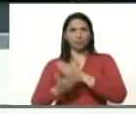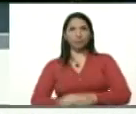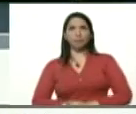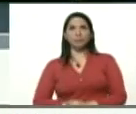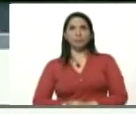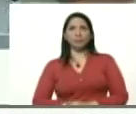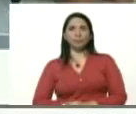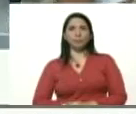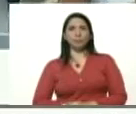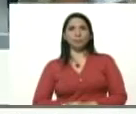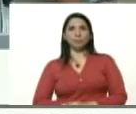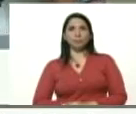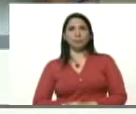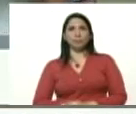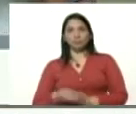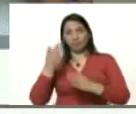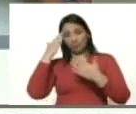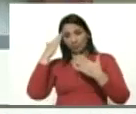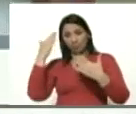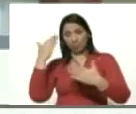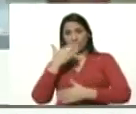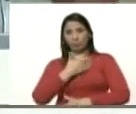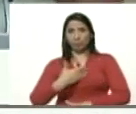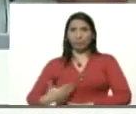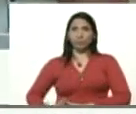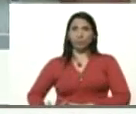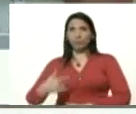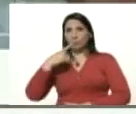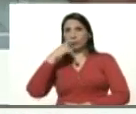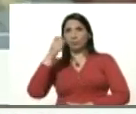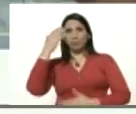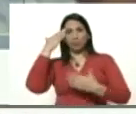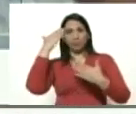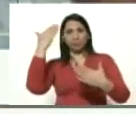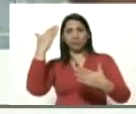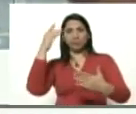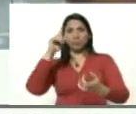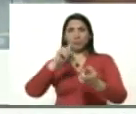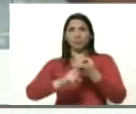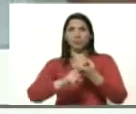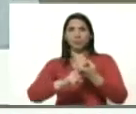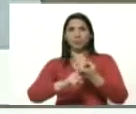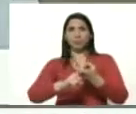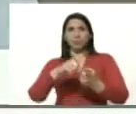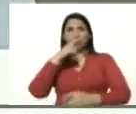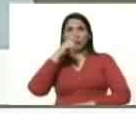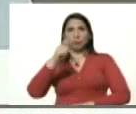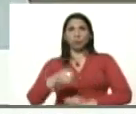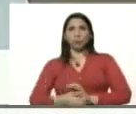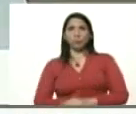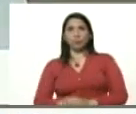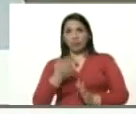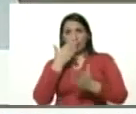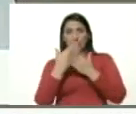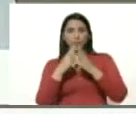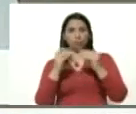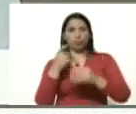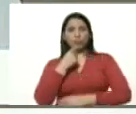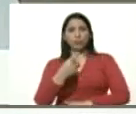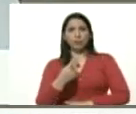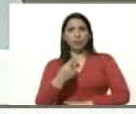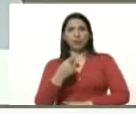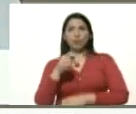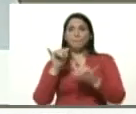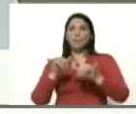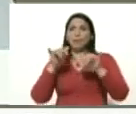Leonardo. Saludos, presidente Nicolás Maduro, saludos, primera combatiente Cilia Flores. Ante todo, decirles como dijo Ali